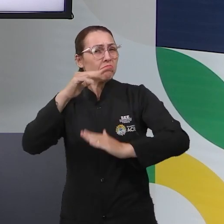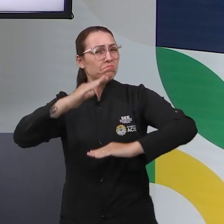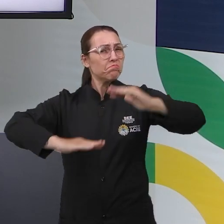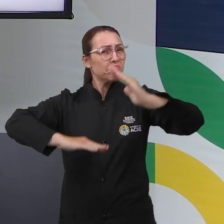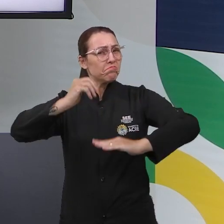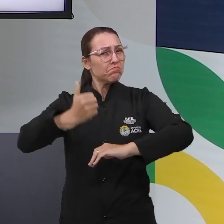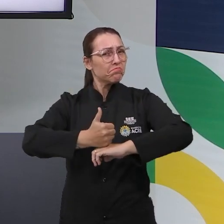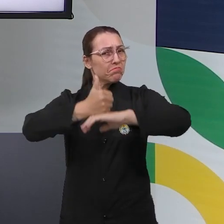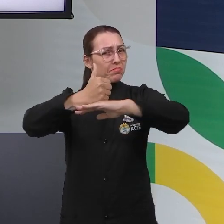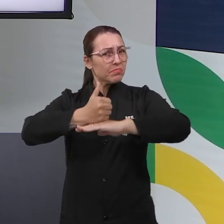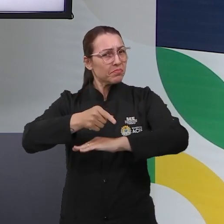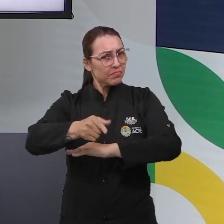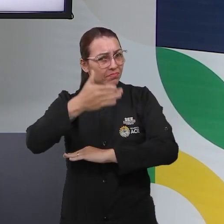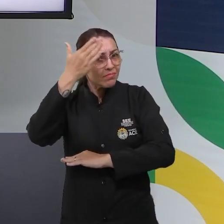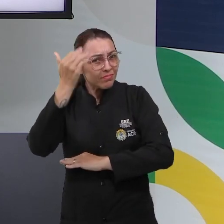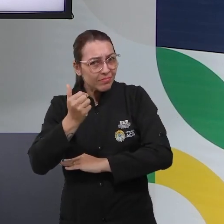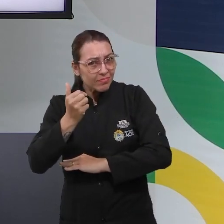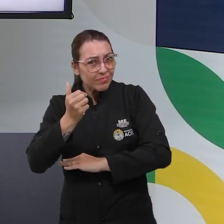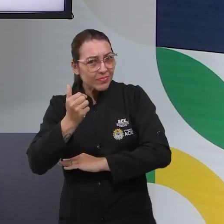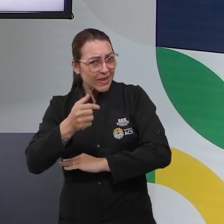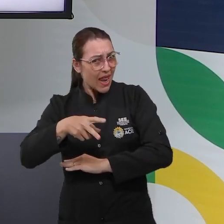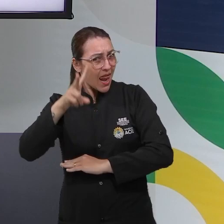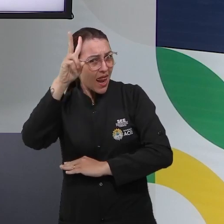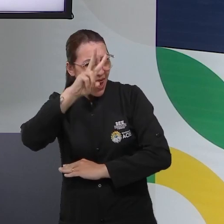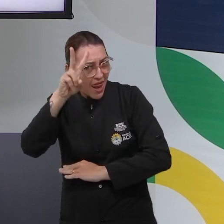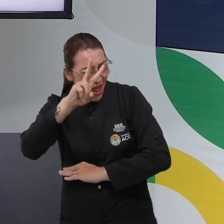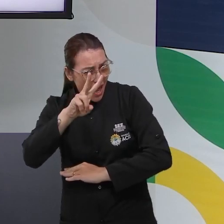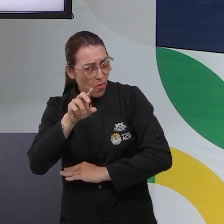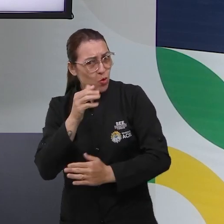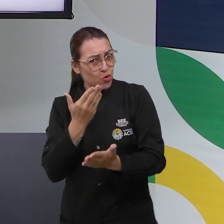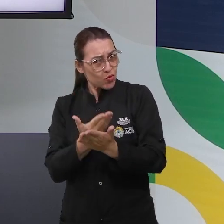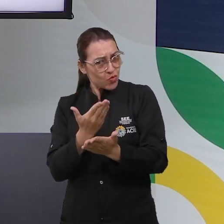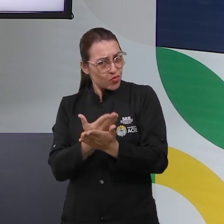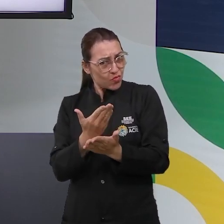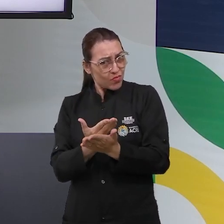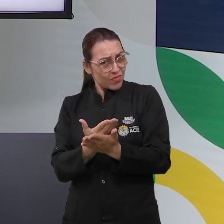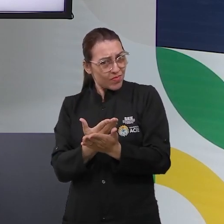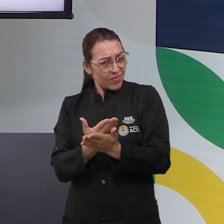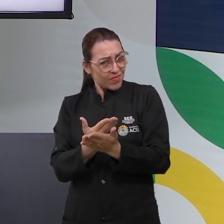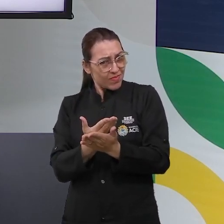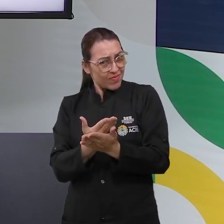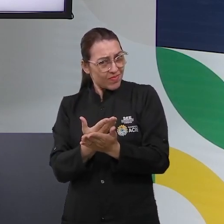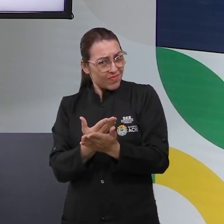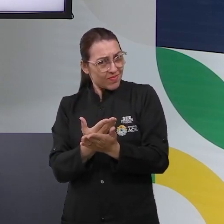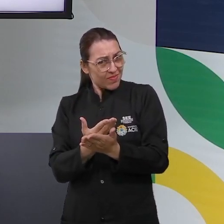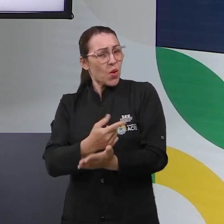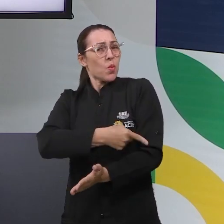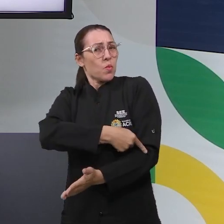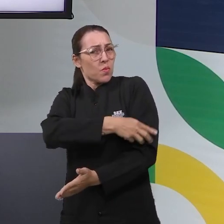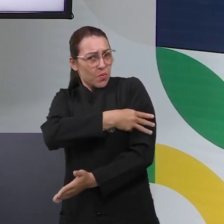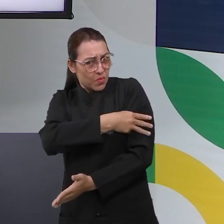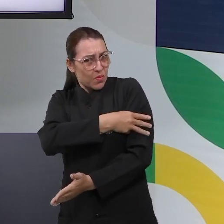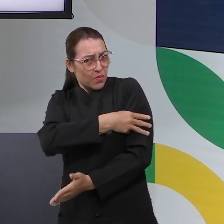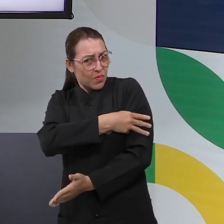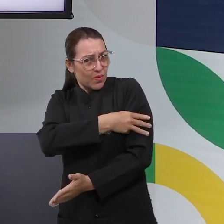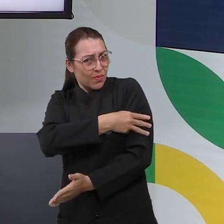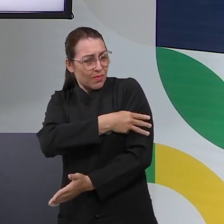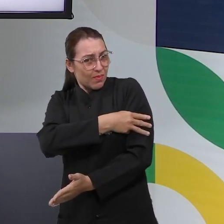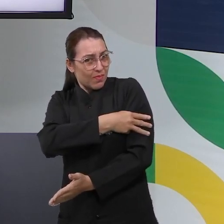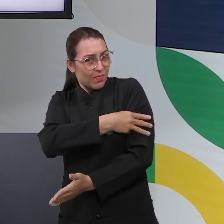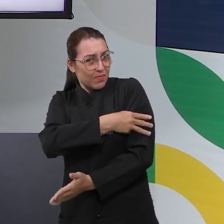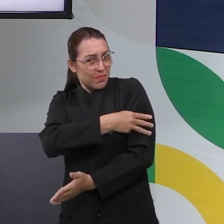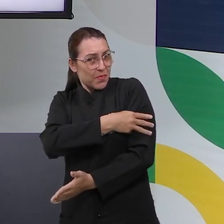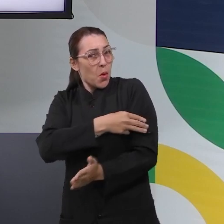profesional? ¿Sabe? ¿Se acuerdan que lo estudiaron en la enseñanza fundamental?